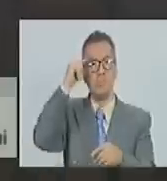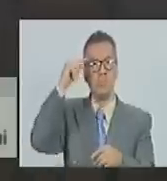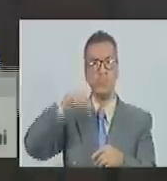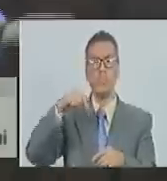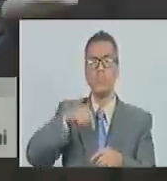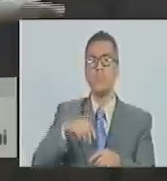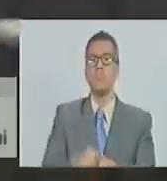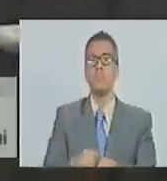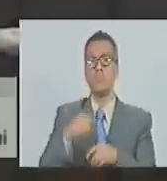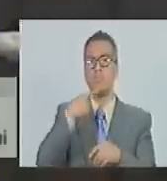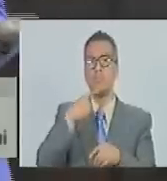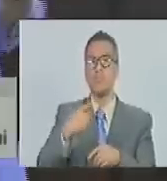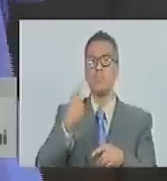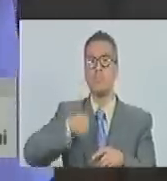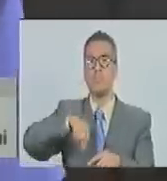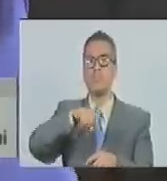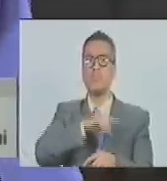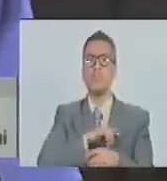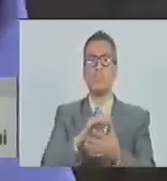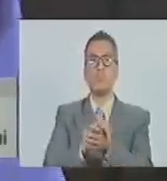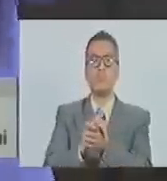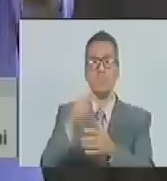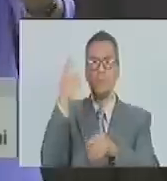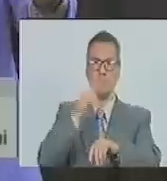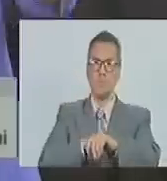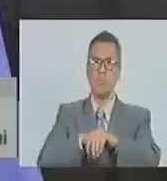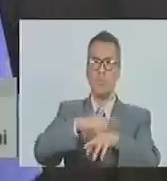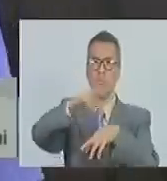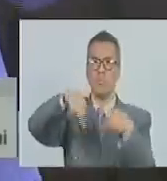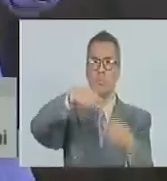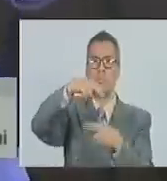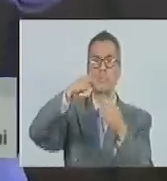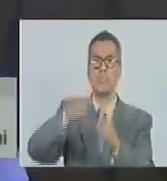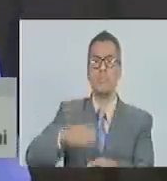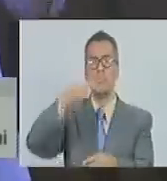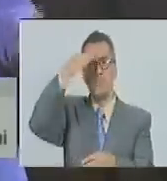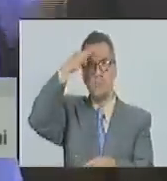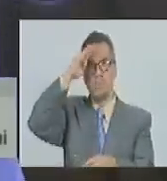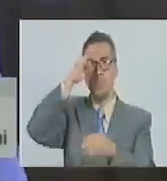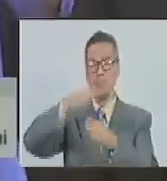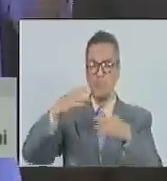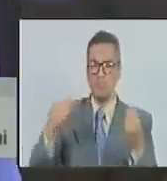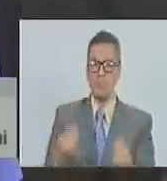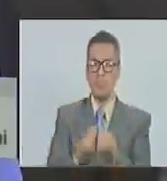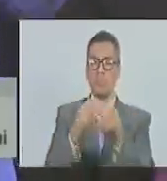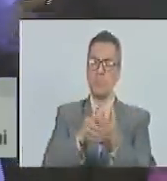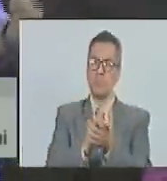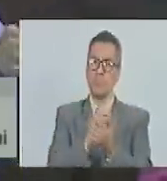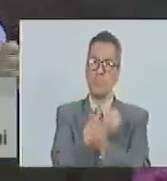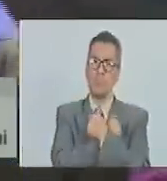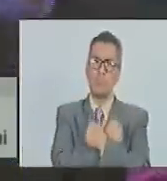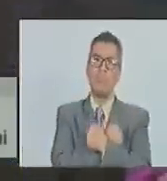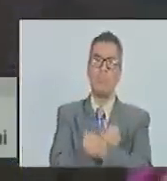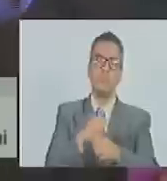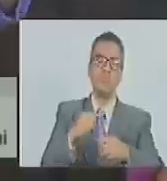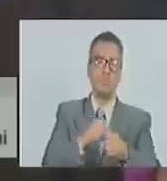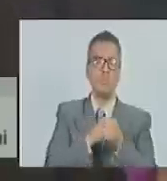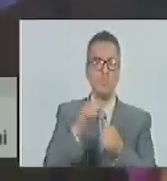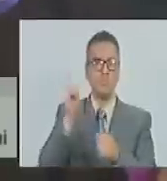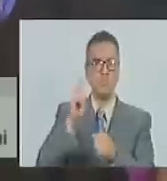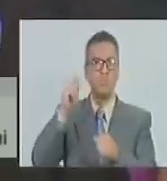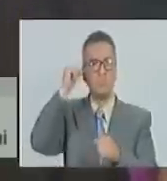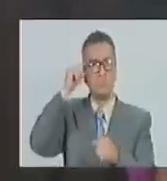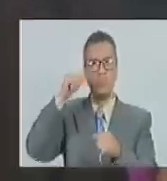que nunca. Hoy están con nosotros aquellos médicos revolucionarios de Cuba que acompañan y abrazan nuestra amada Venezuela hoy